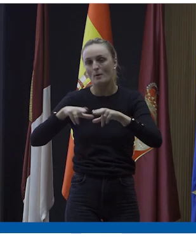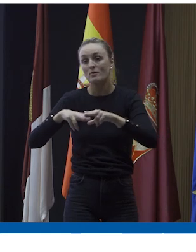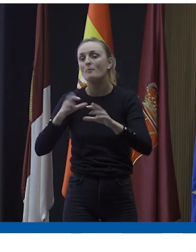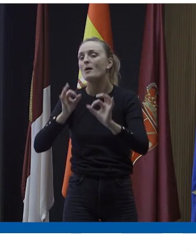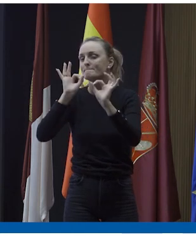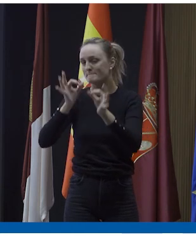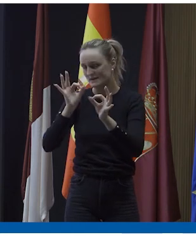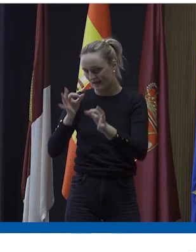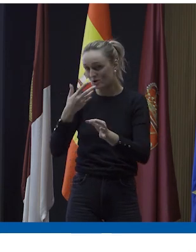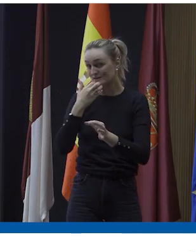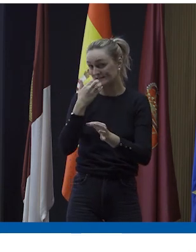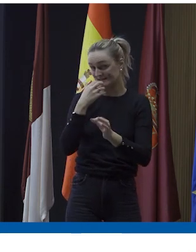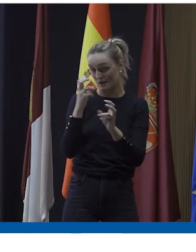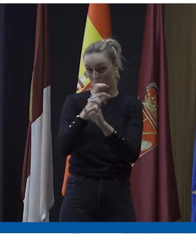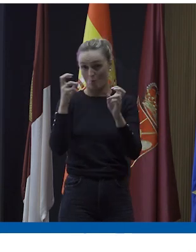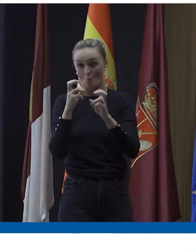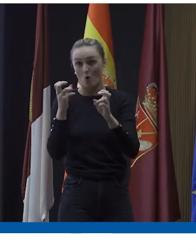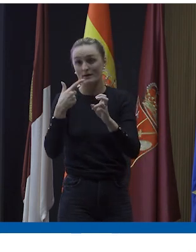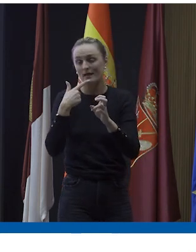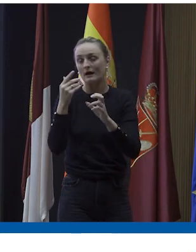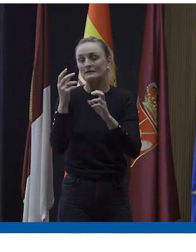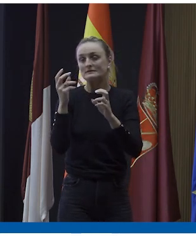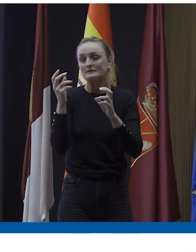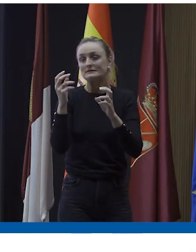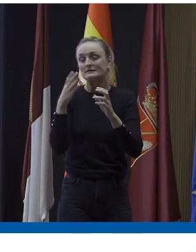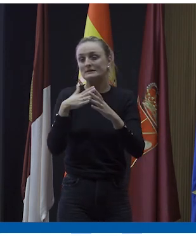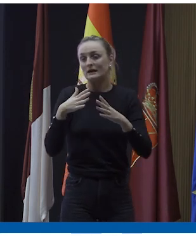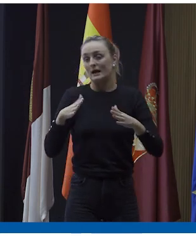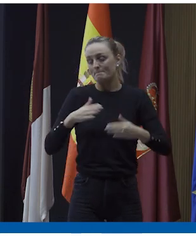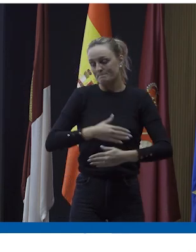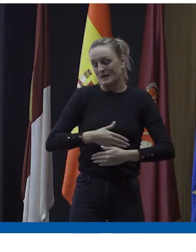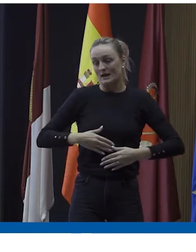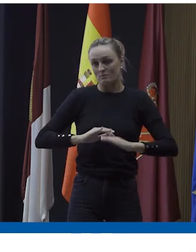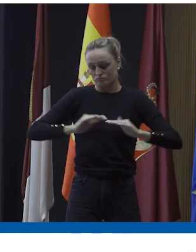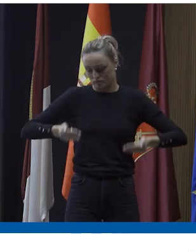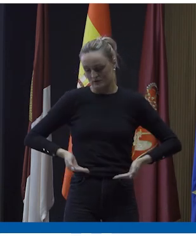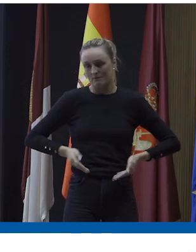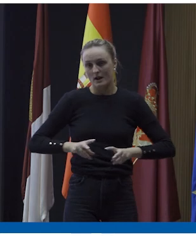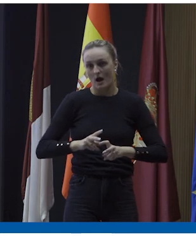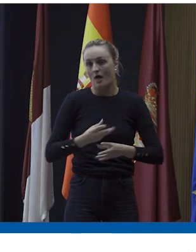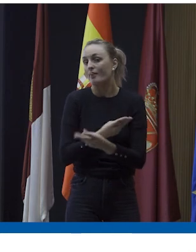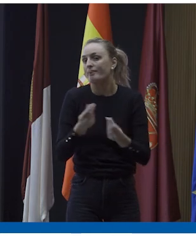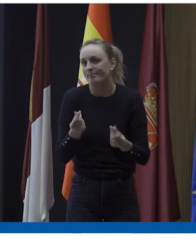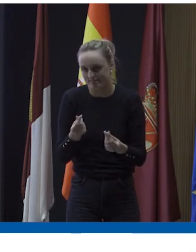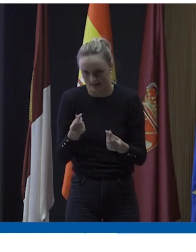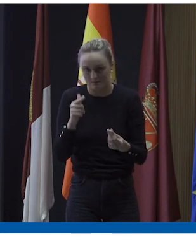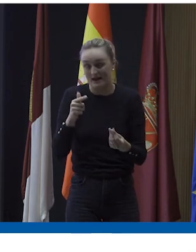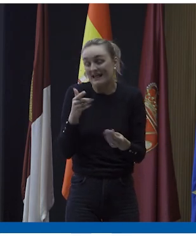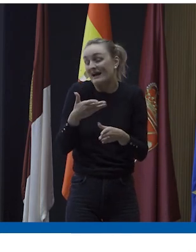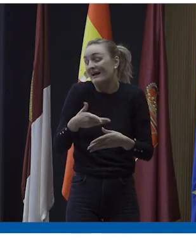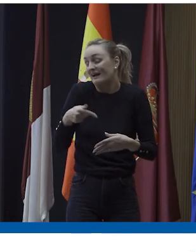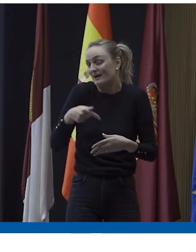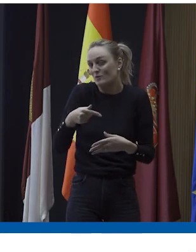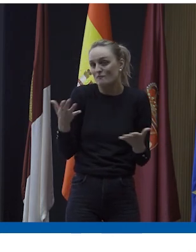a atacar el tema del sobrepeso y la obesidad, quitamos esas barrigas que están comprimiendo nuestras vejigas, pues ya tenemos un factor